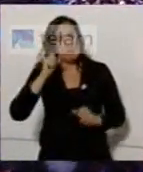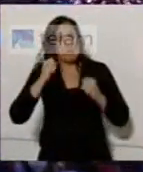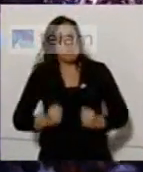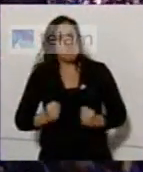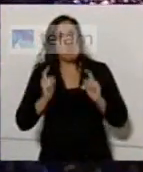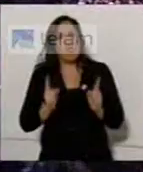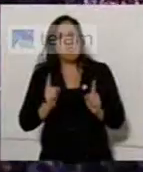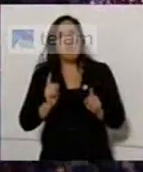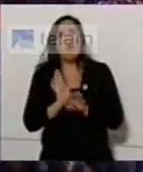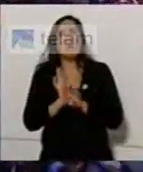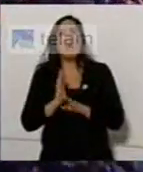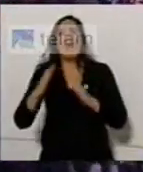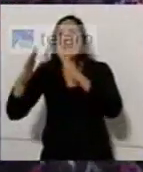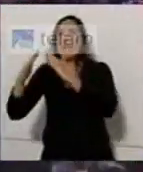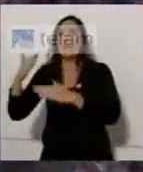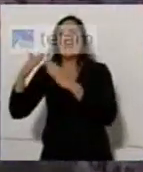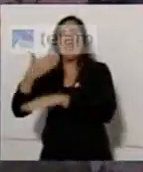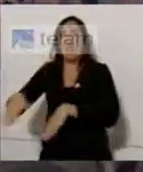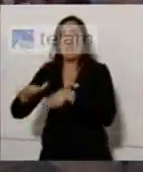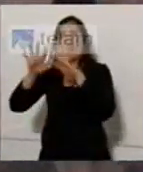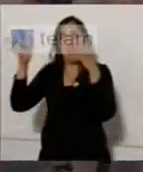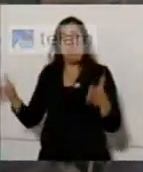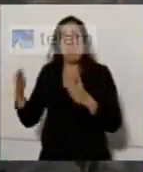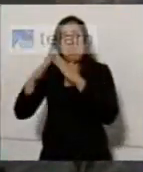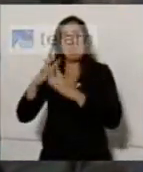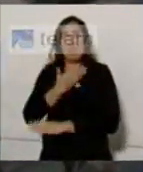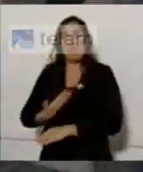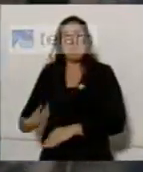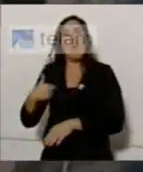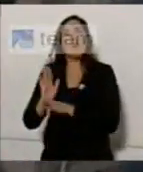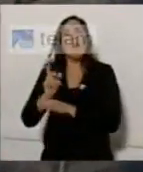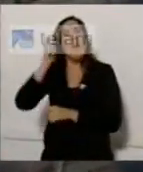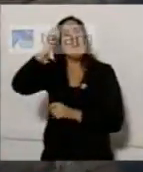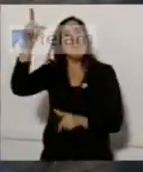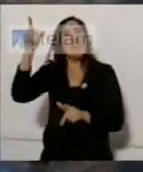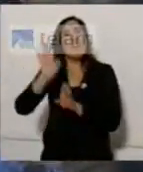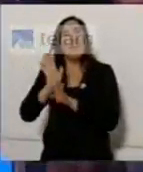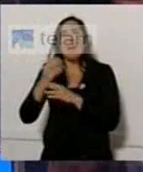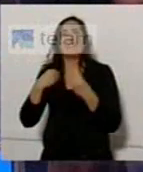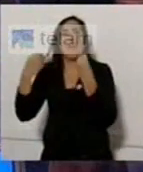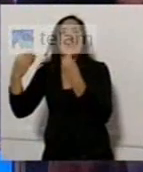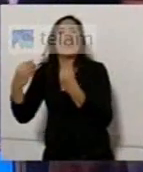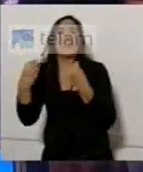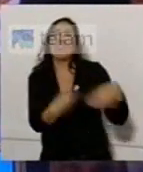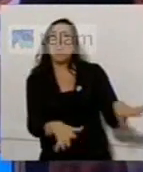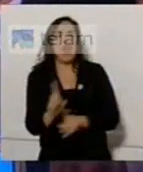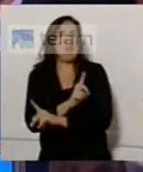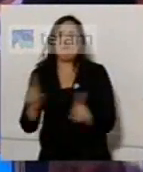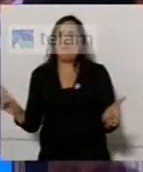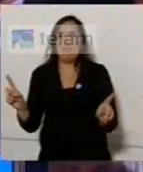la puerta de la Casa de Gobierno, nos parecía que hacía honor a todas